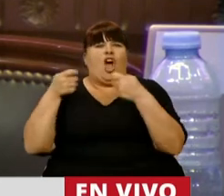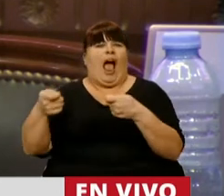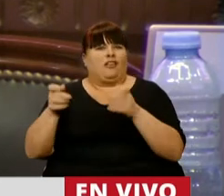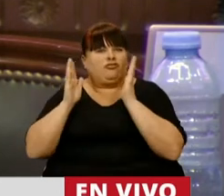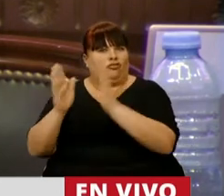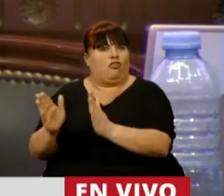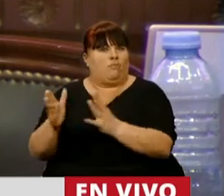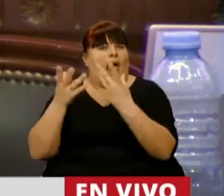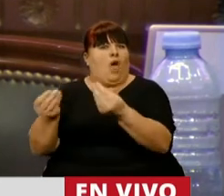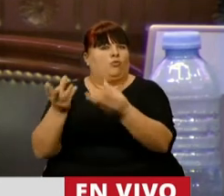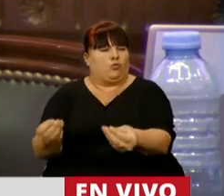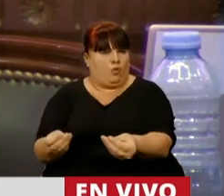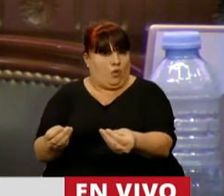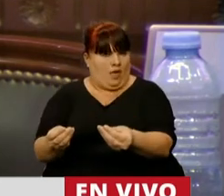gasto